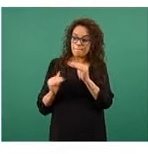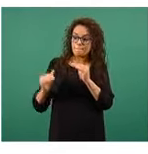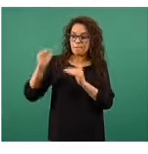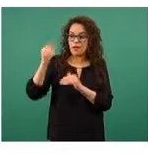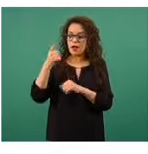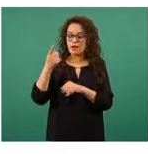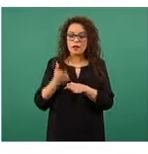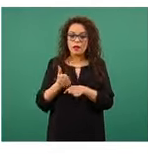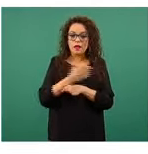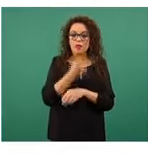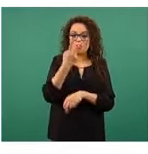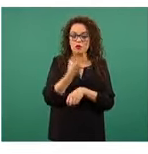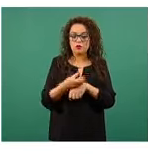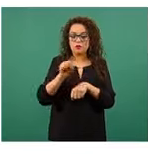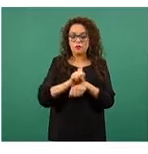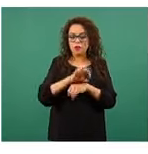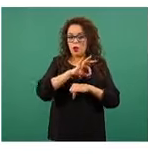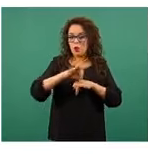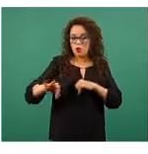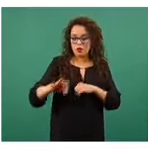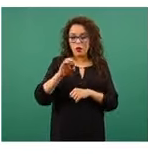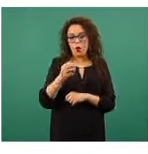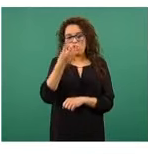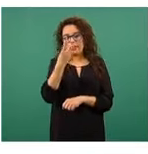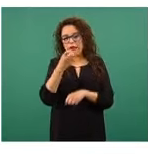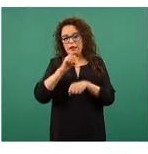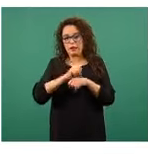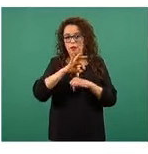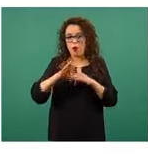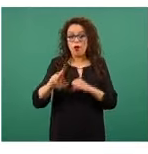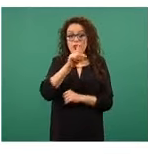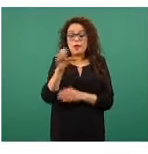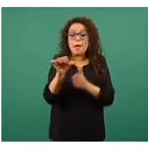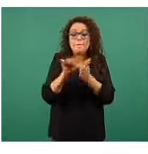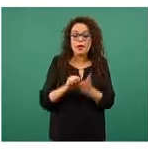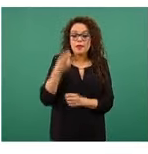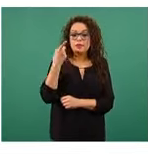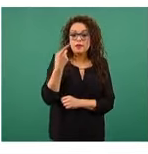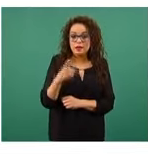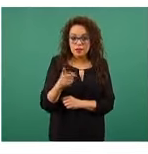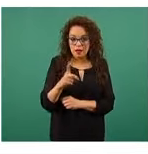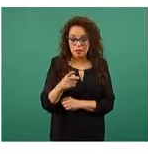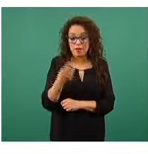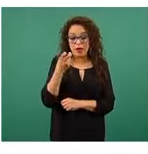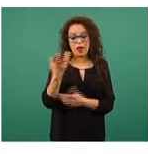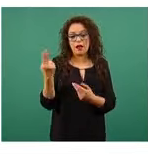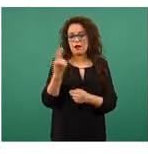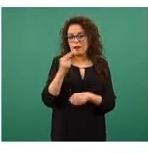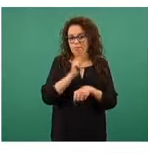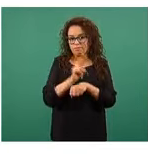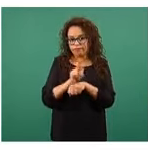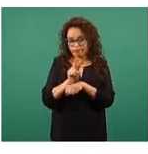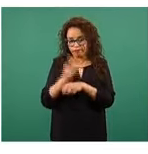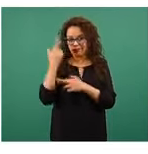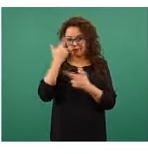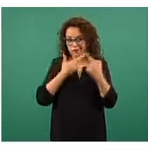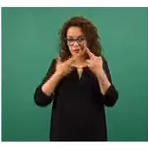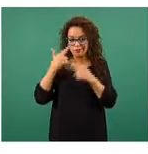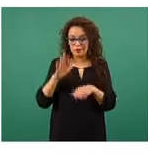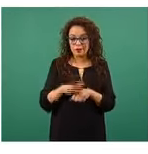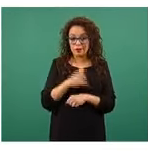tuvo las 2 últimas semanas o 3 últimas semanas de diciembre. Entonces ahí es donde en su momento hay que tener mucho cuidado, porque con esa carga